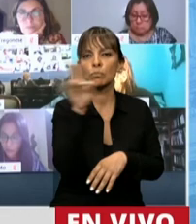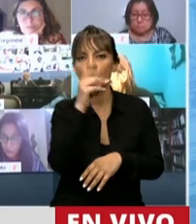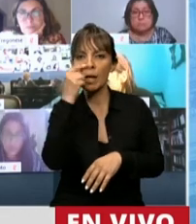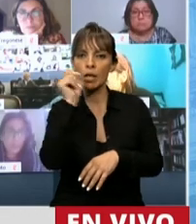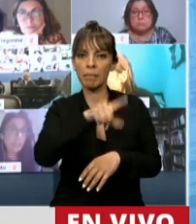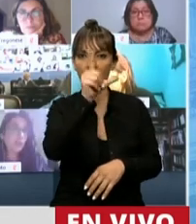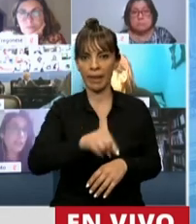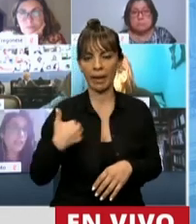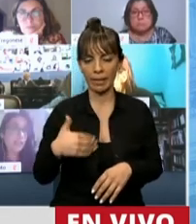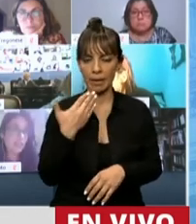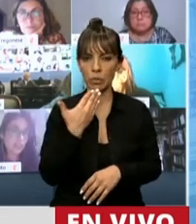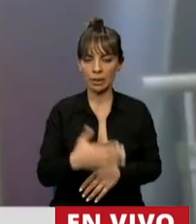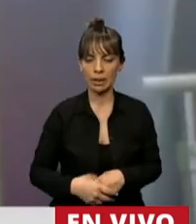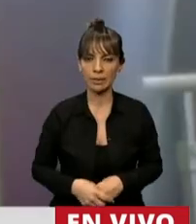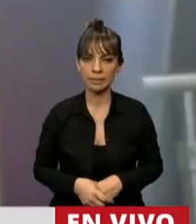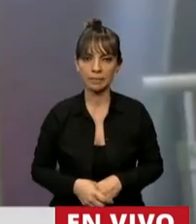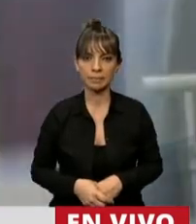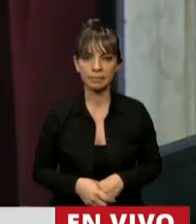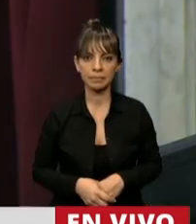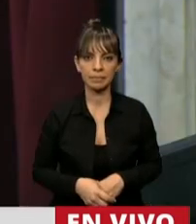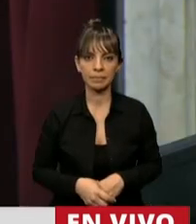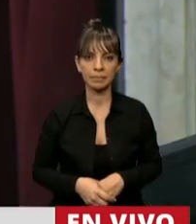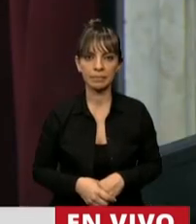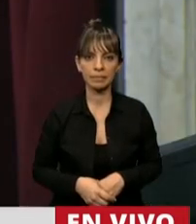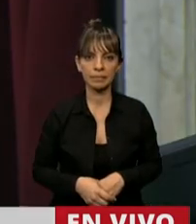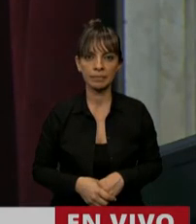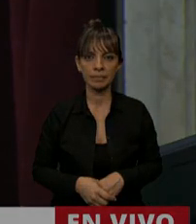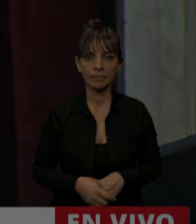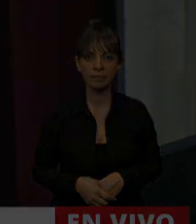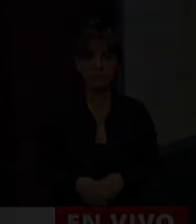argentinas. Muchísimas gracias. Gracias, diputada. Está en...